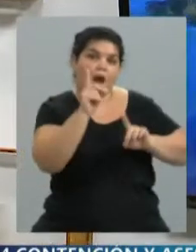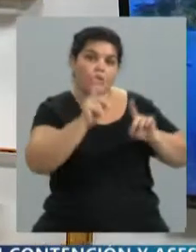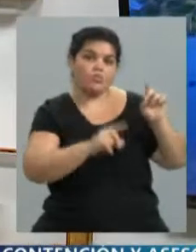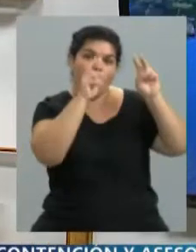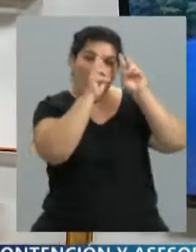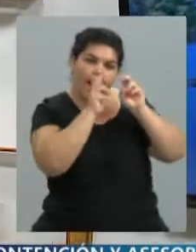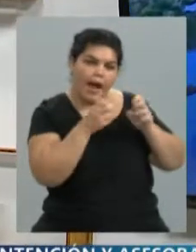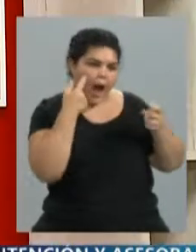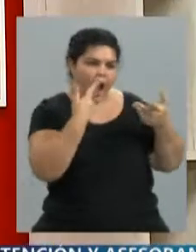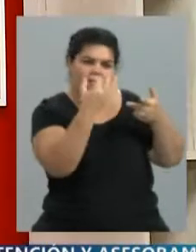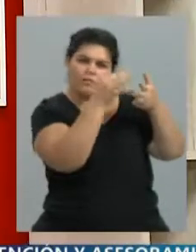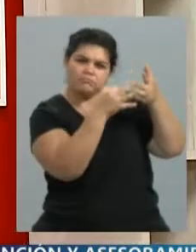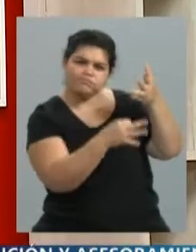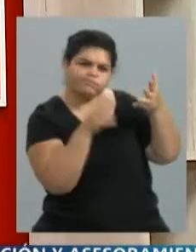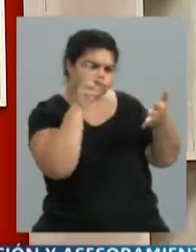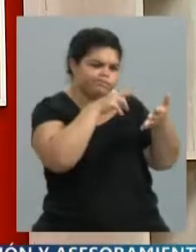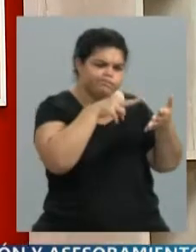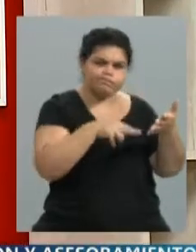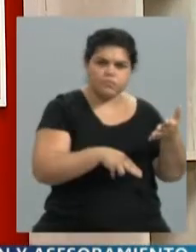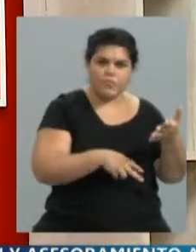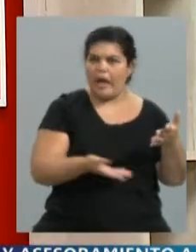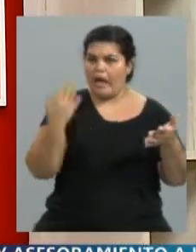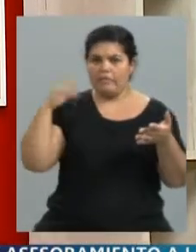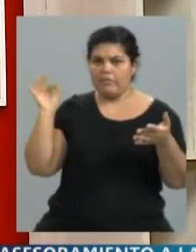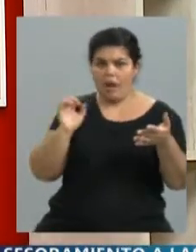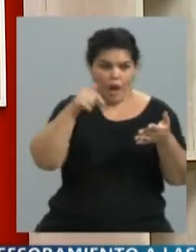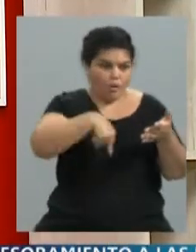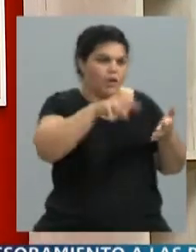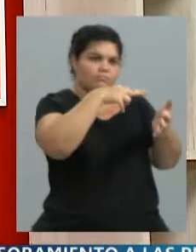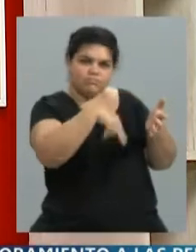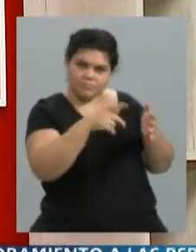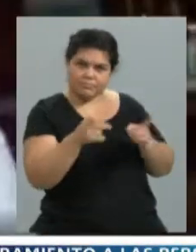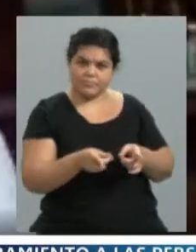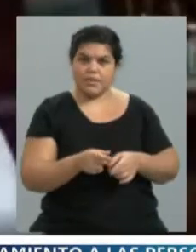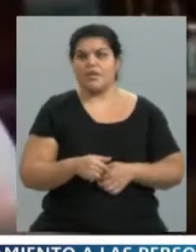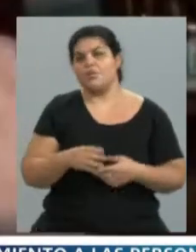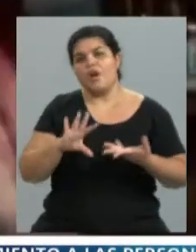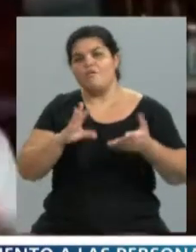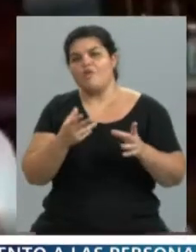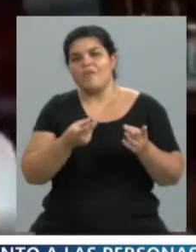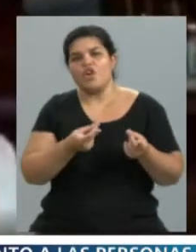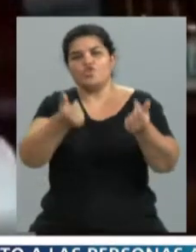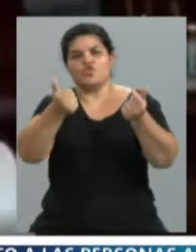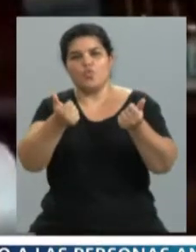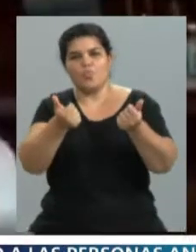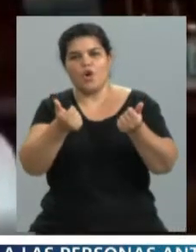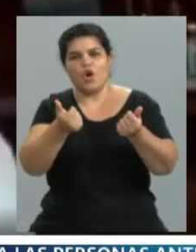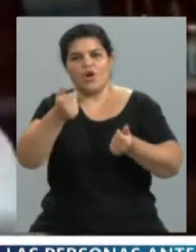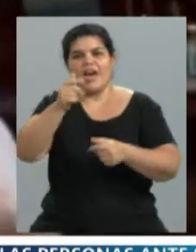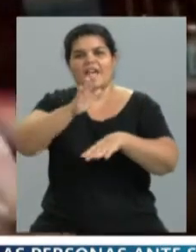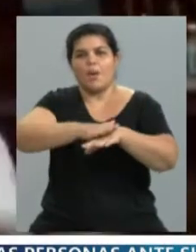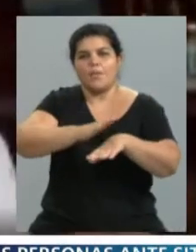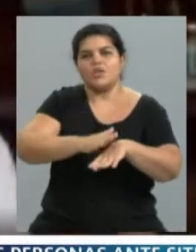lo más saludable posible. Se lee la etiqueta, que antes no pasaba. Sería como consumo responsable, conciencia